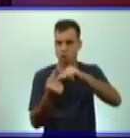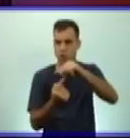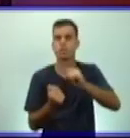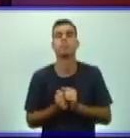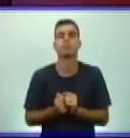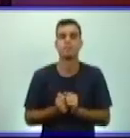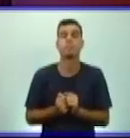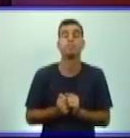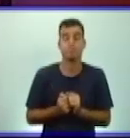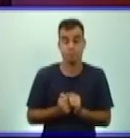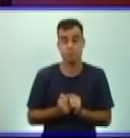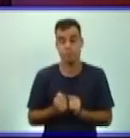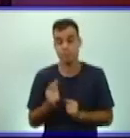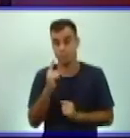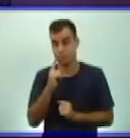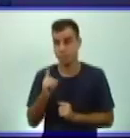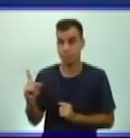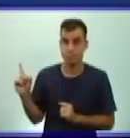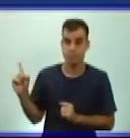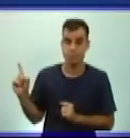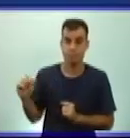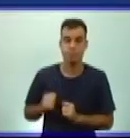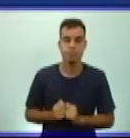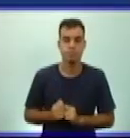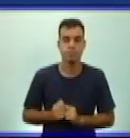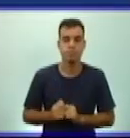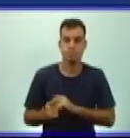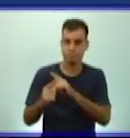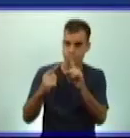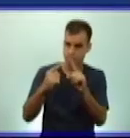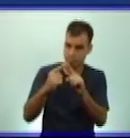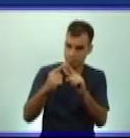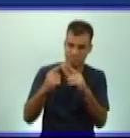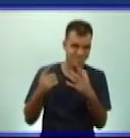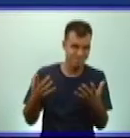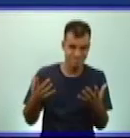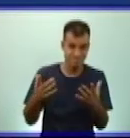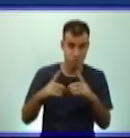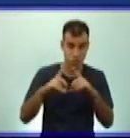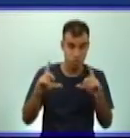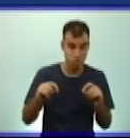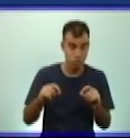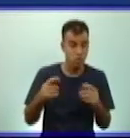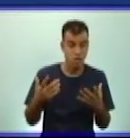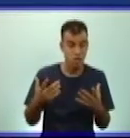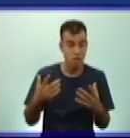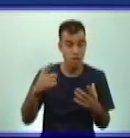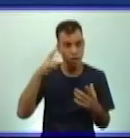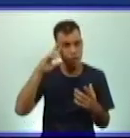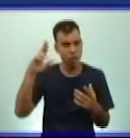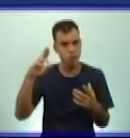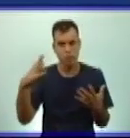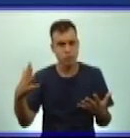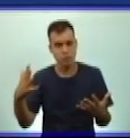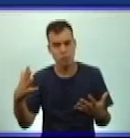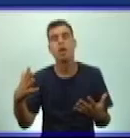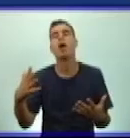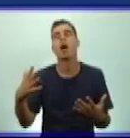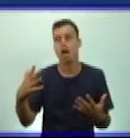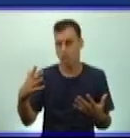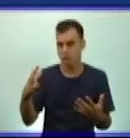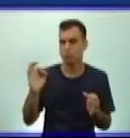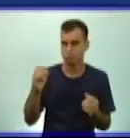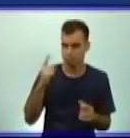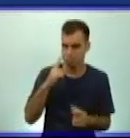en la próxima diapositiva. Bueno, primero que de estos conceptos vamos a tener en cuenta que el movimiento de todos